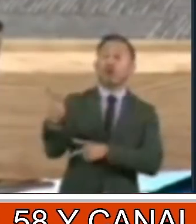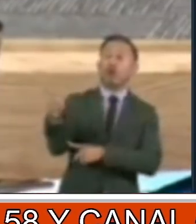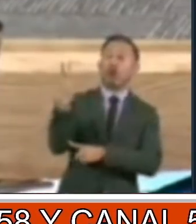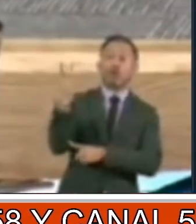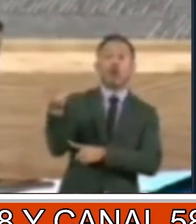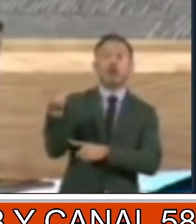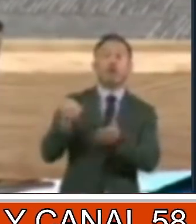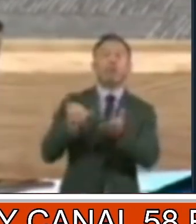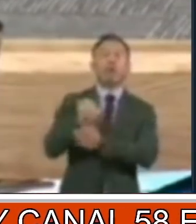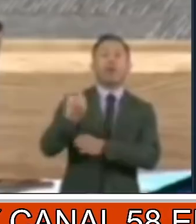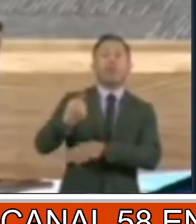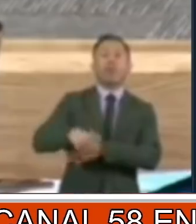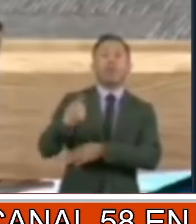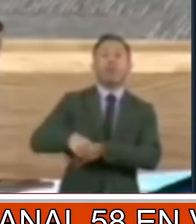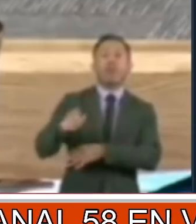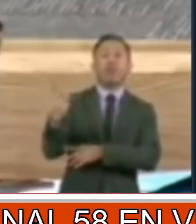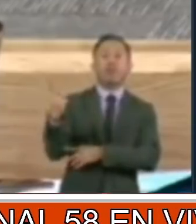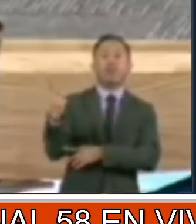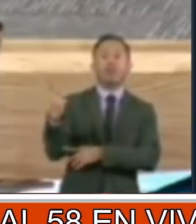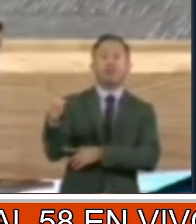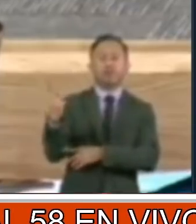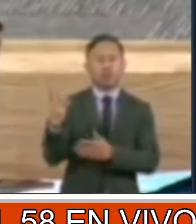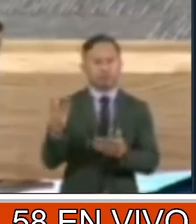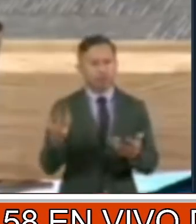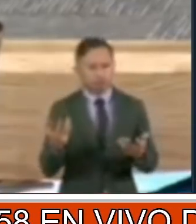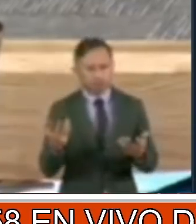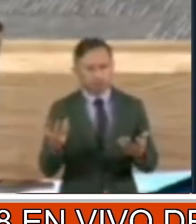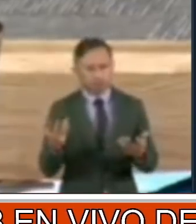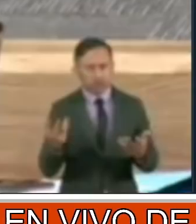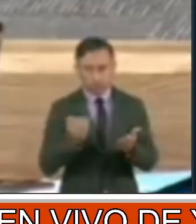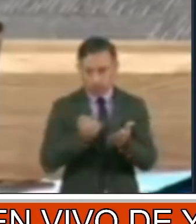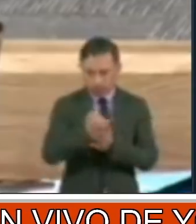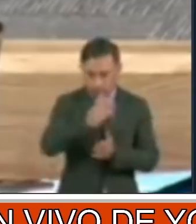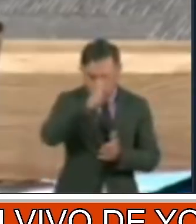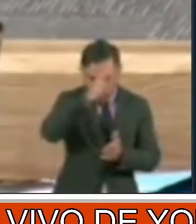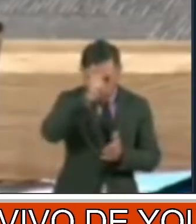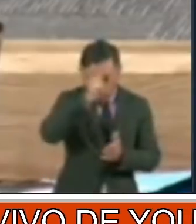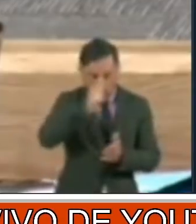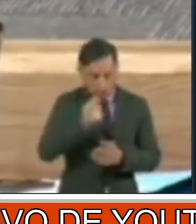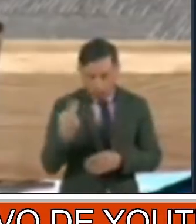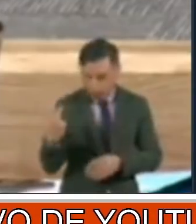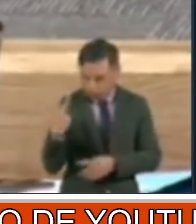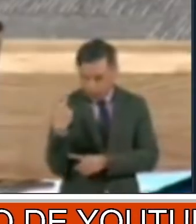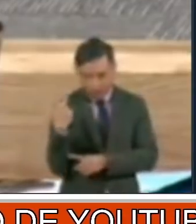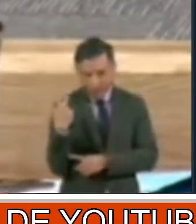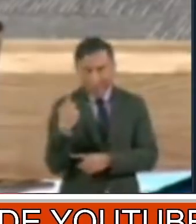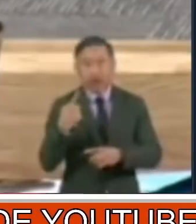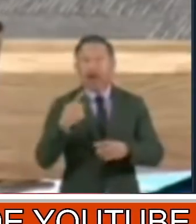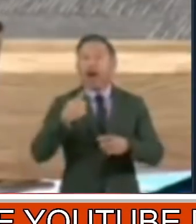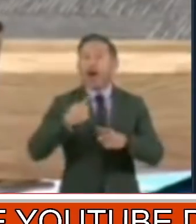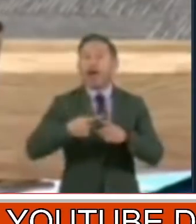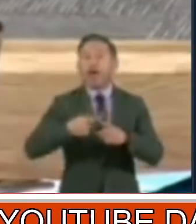institucionales, cuando todos los acuerdos pasan por un colegiado que se integra por 11 consejeras